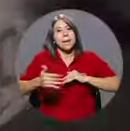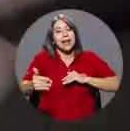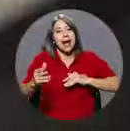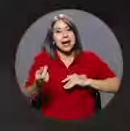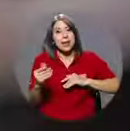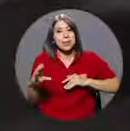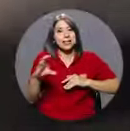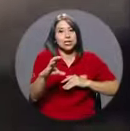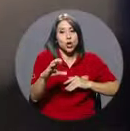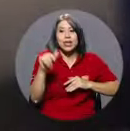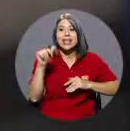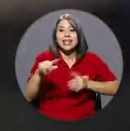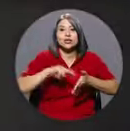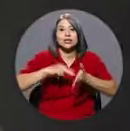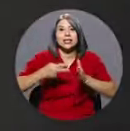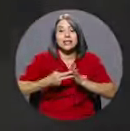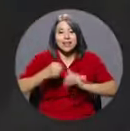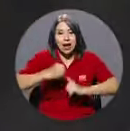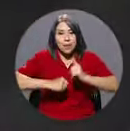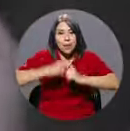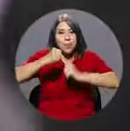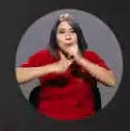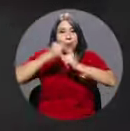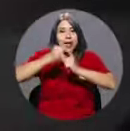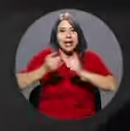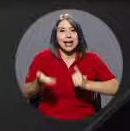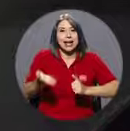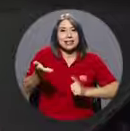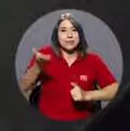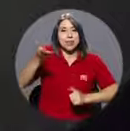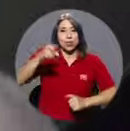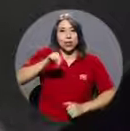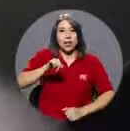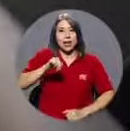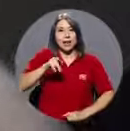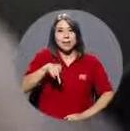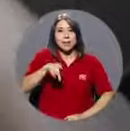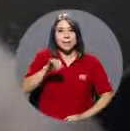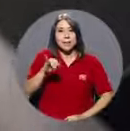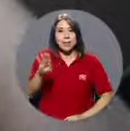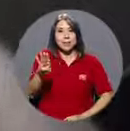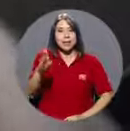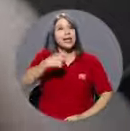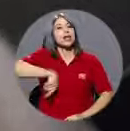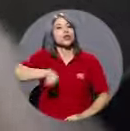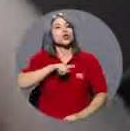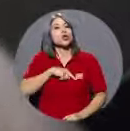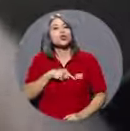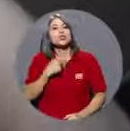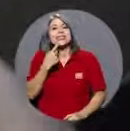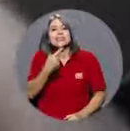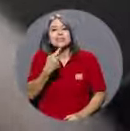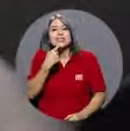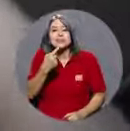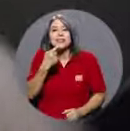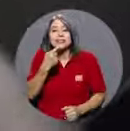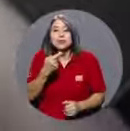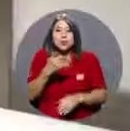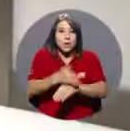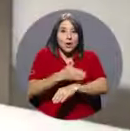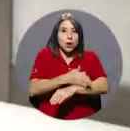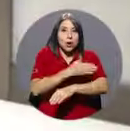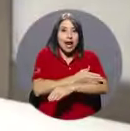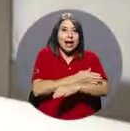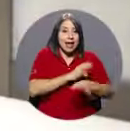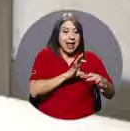seguridad va a repercutir en el crecimiento del PIB. Es que hemos insistido en mejorar el tema de los